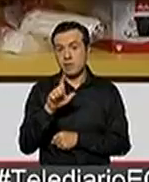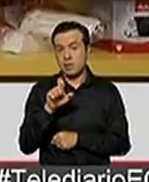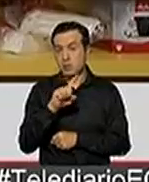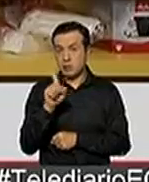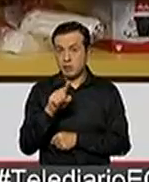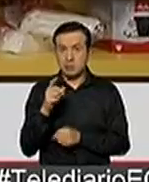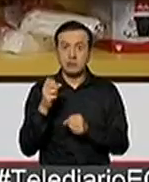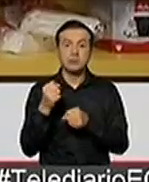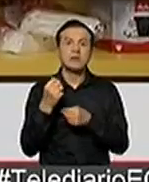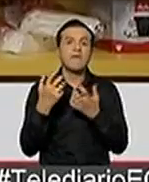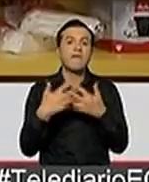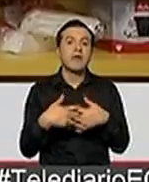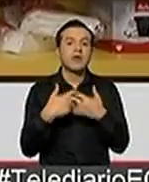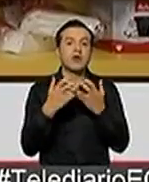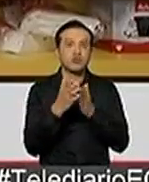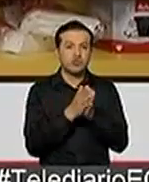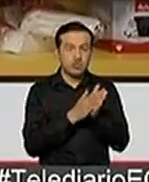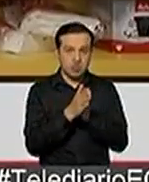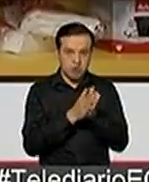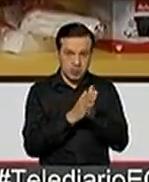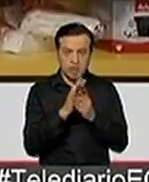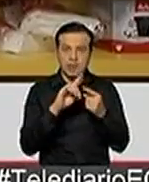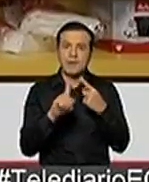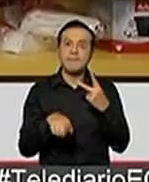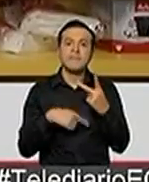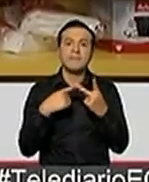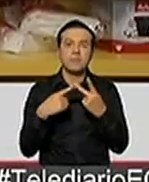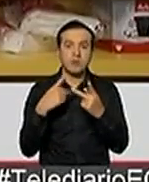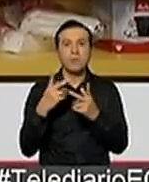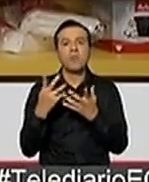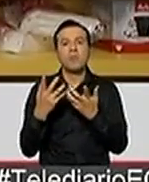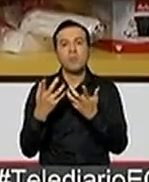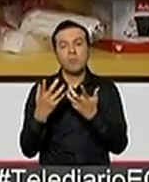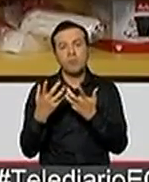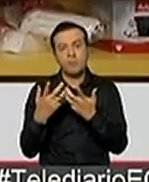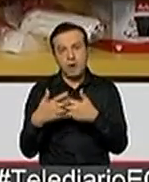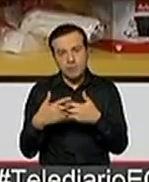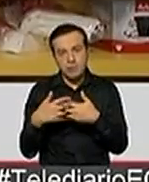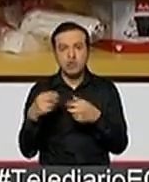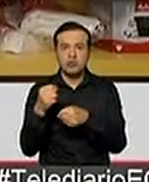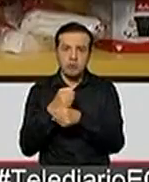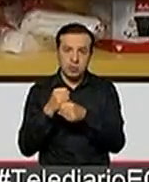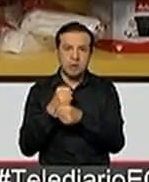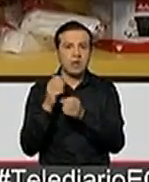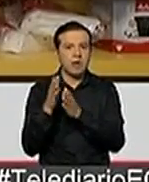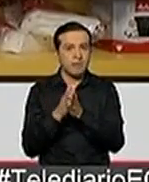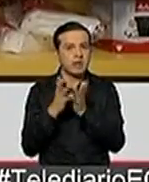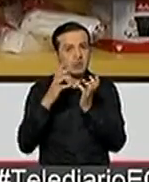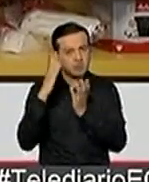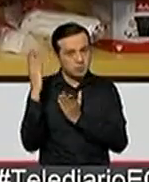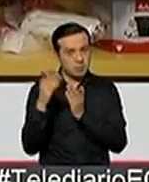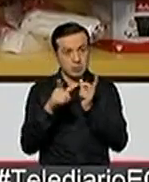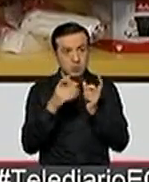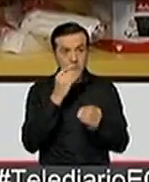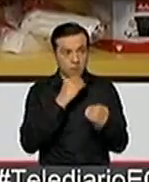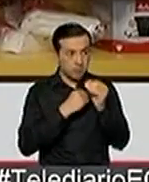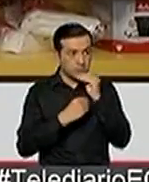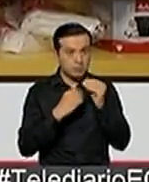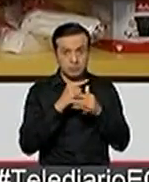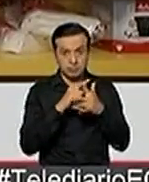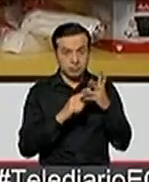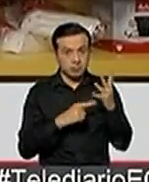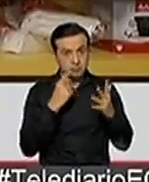fábrica de chocolate, hoja verde, y también producimos chocolate, café, y nos gustaría que vengan y prueben un maridaje